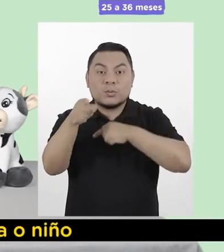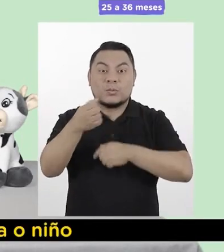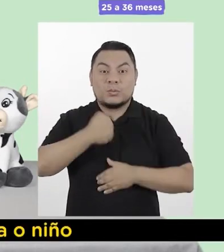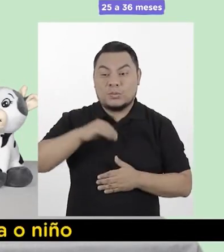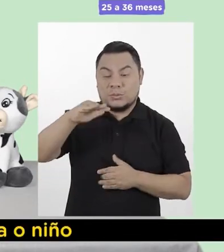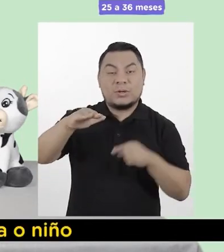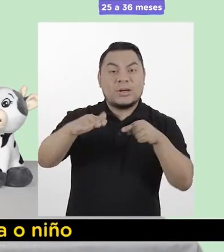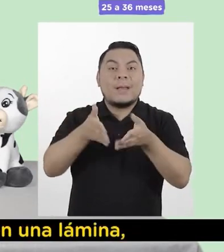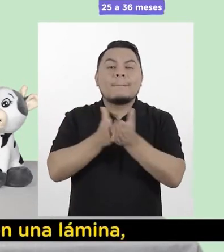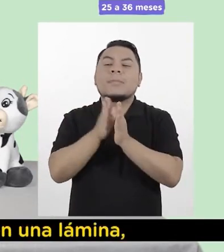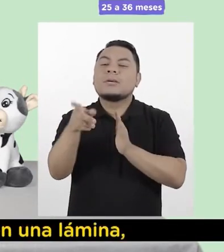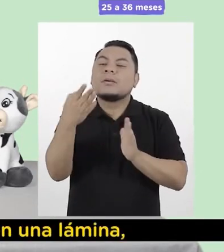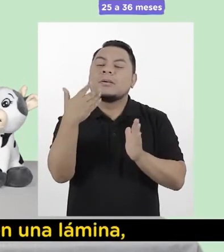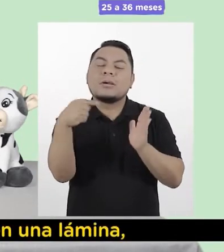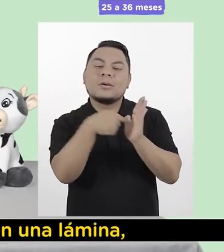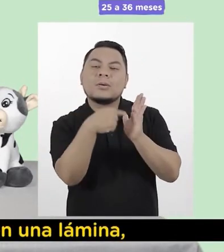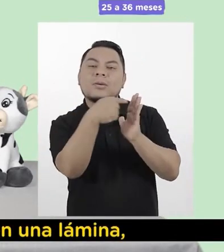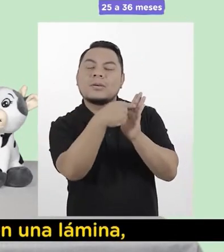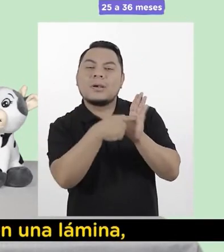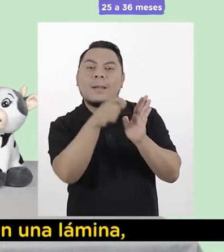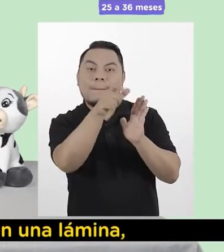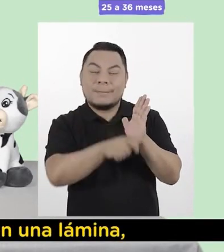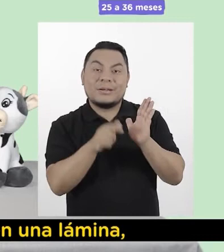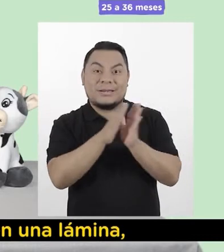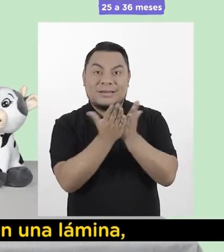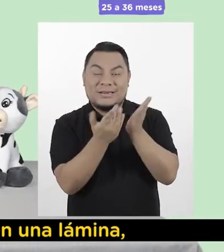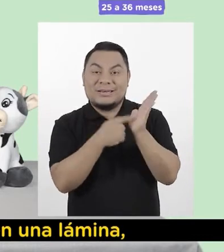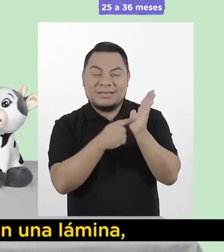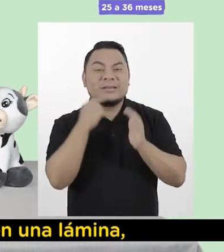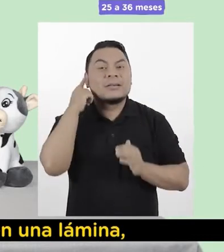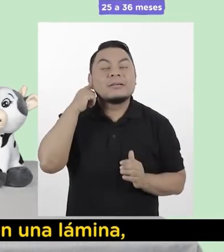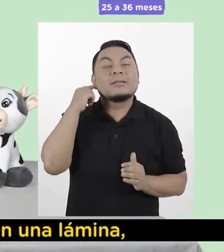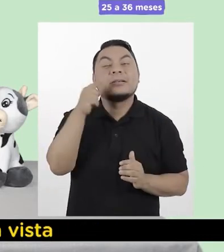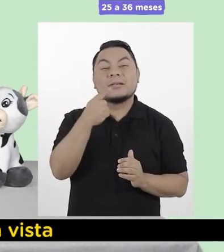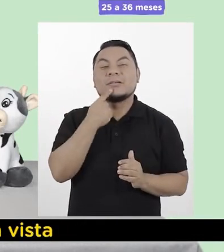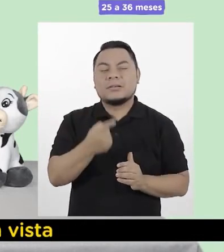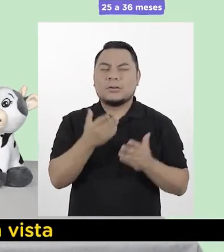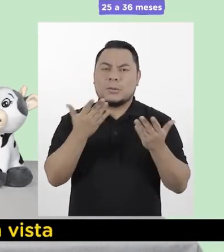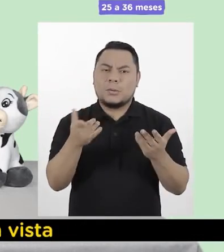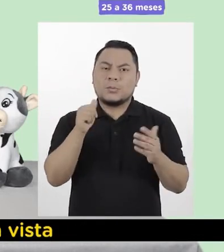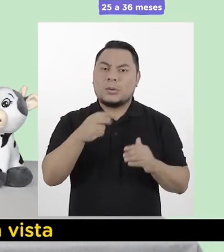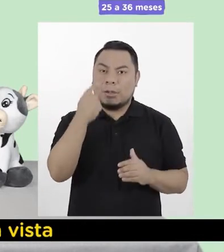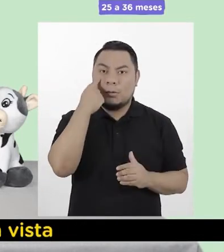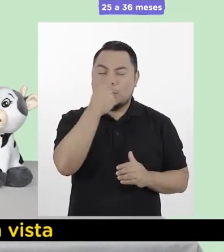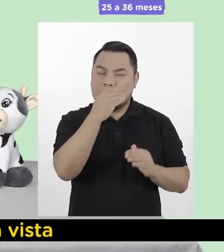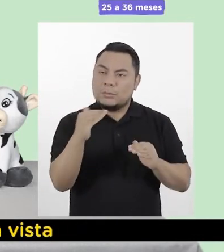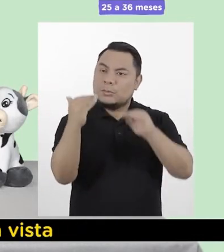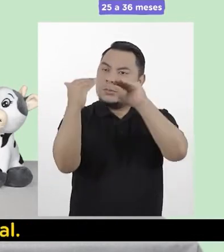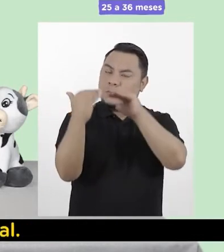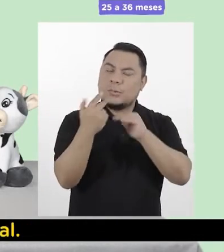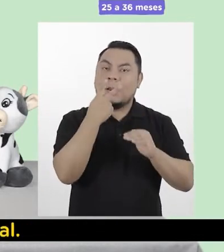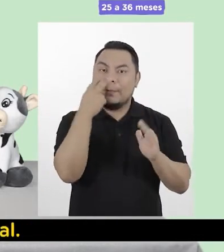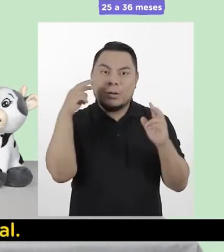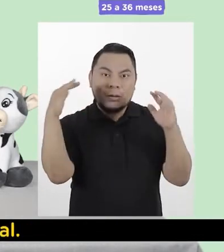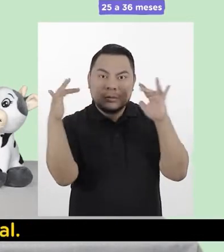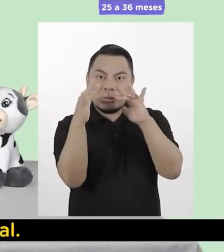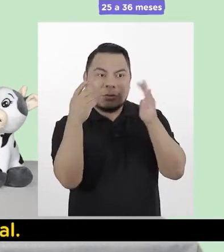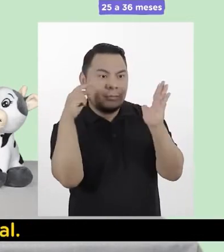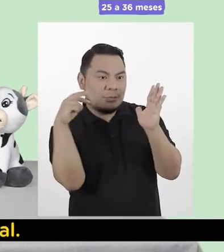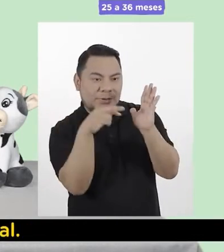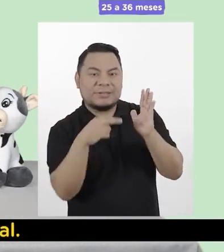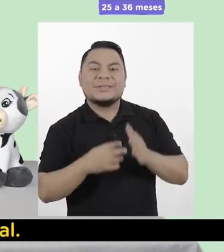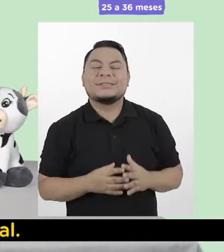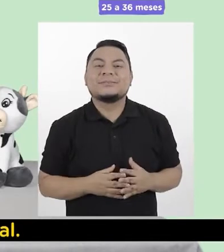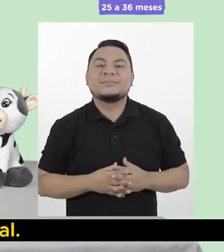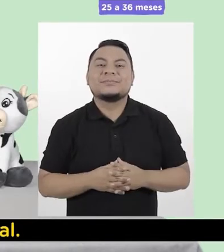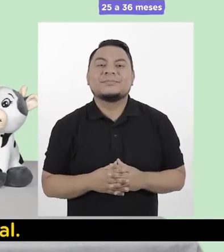tu niña o niño y le pidas señalar el objeto o personaje en una lámina, procura que esté a la altura de la vista para mejorar su